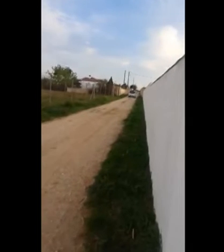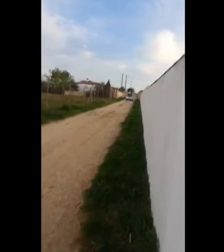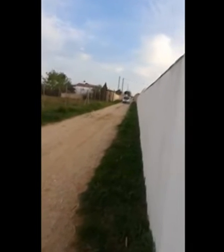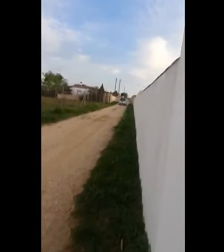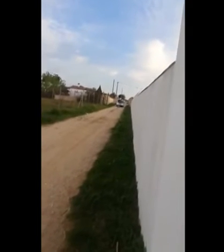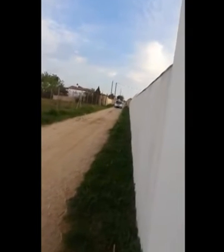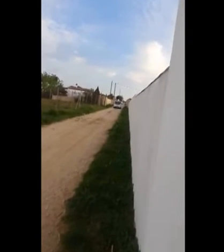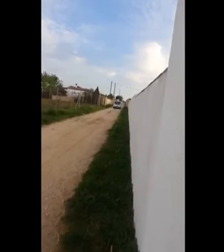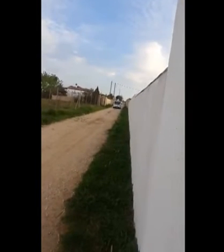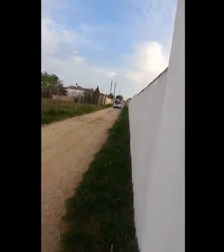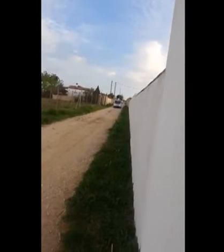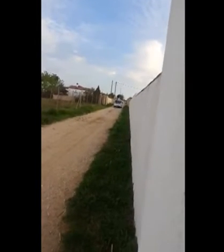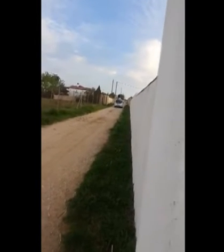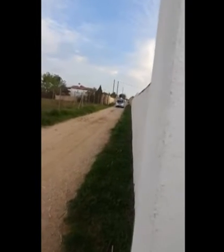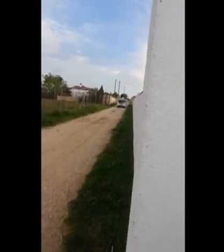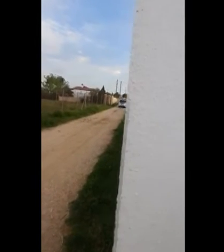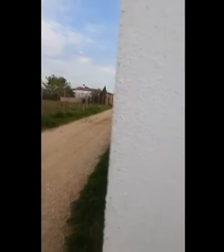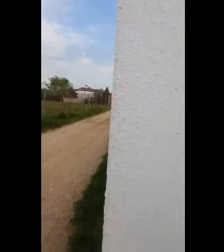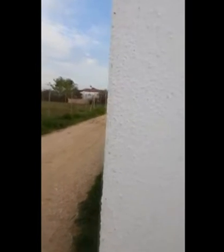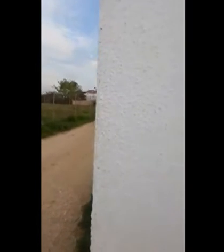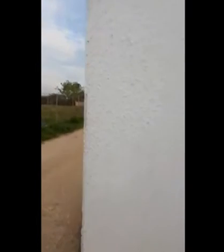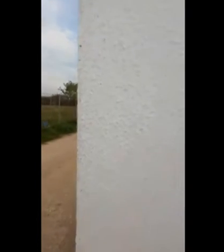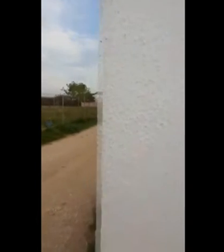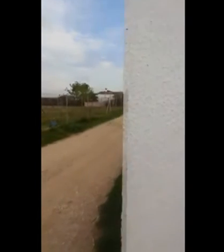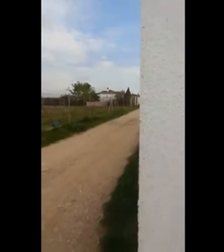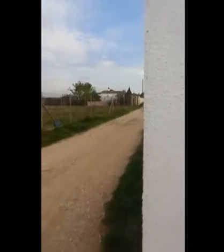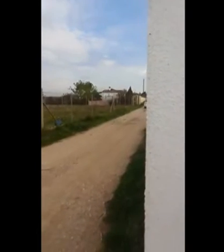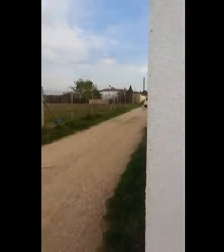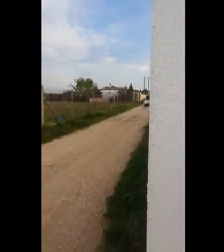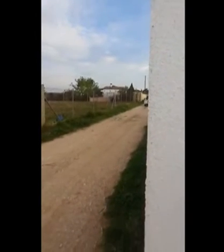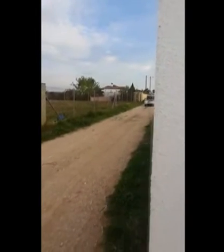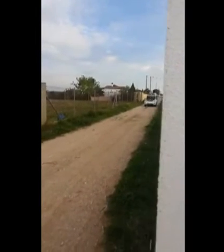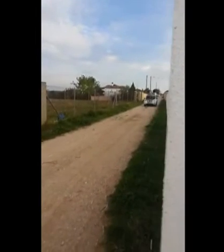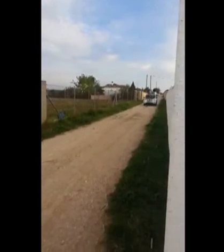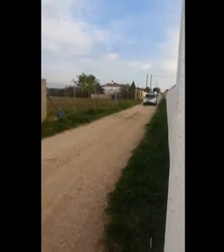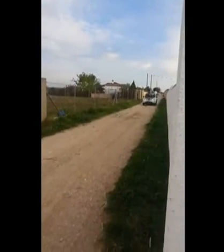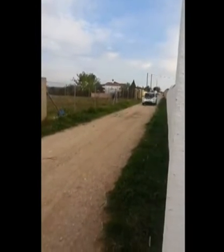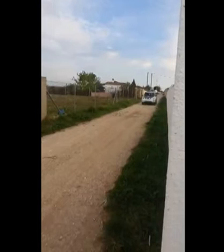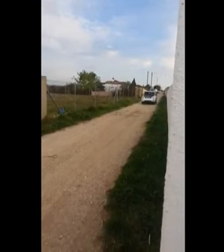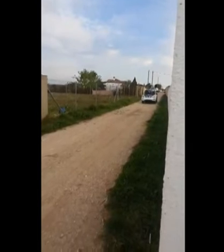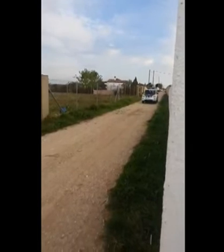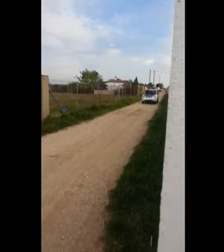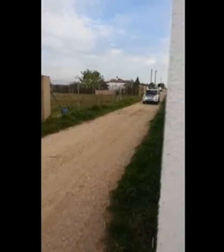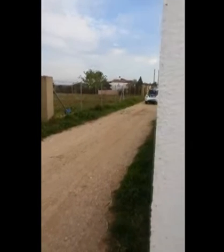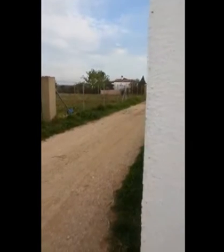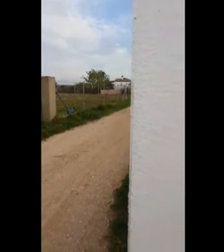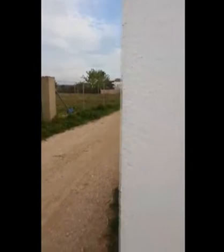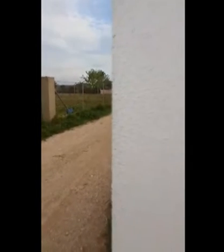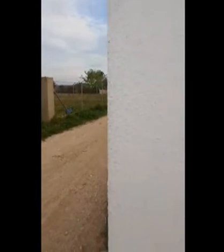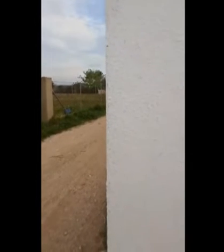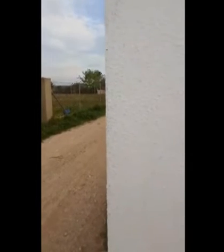Mira, mira, mira quién viene ahí. Toca las palmas fuerte, hombre. Que te escuche.